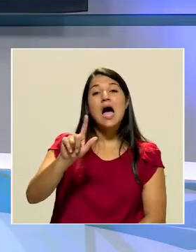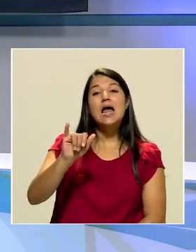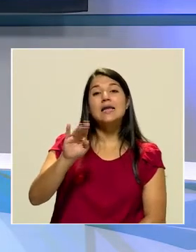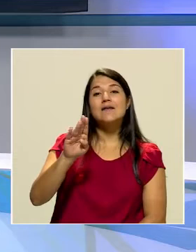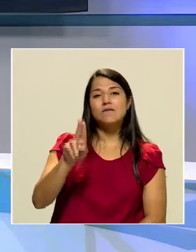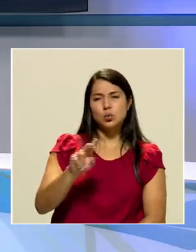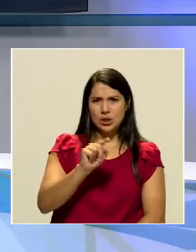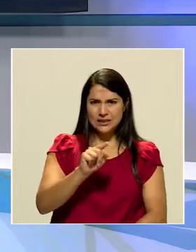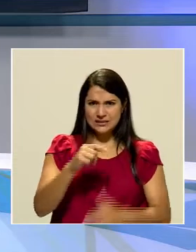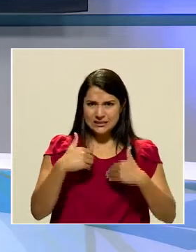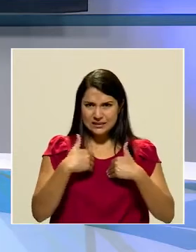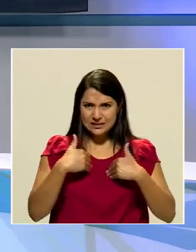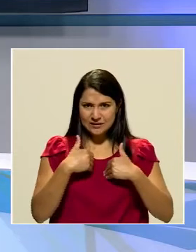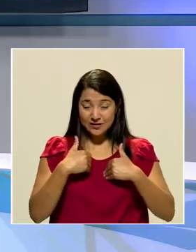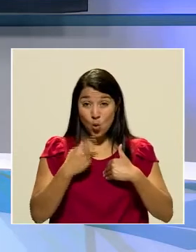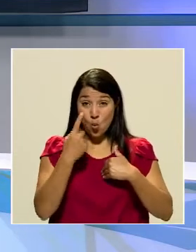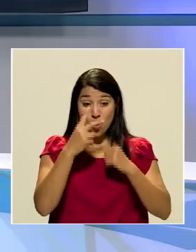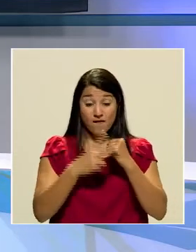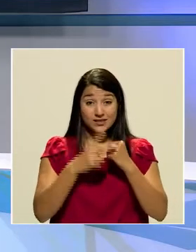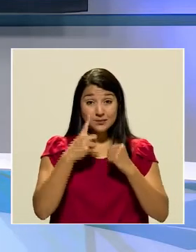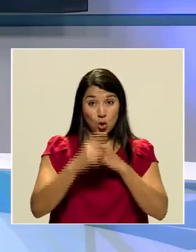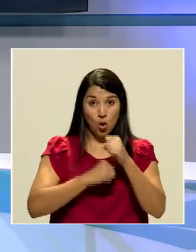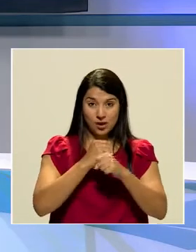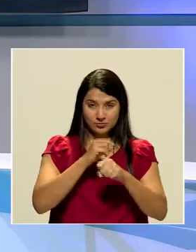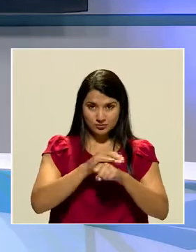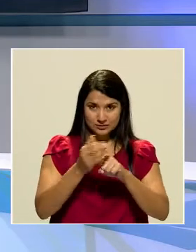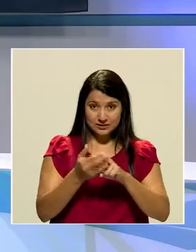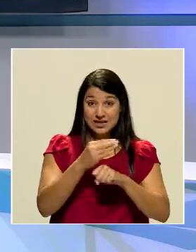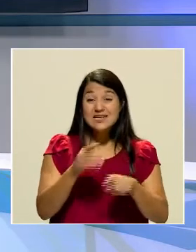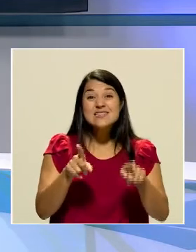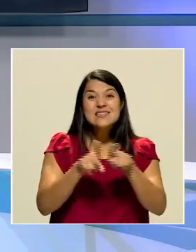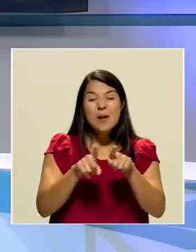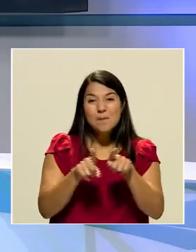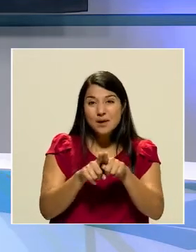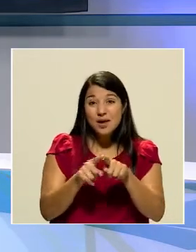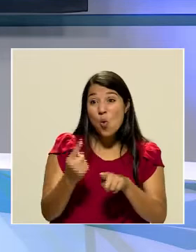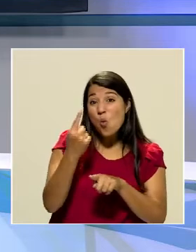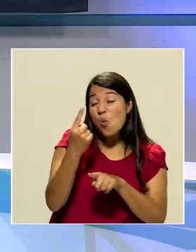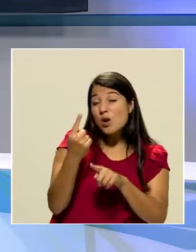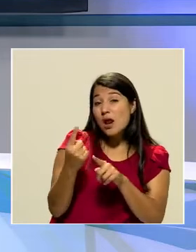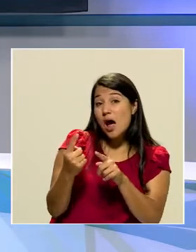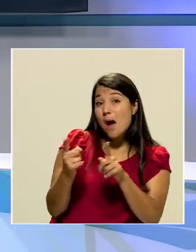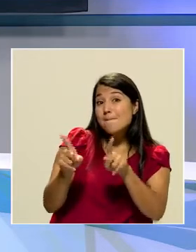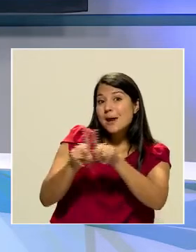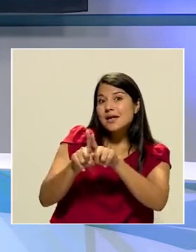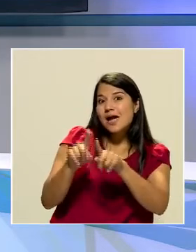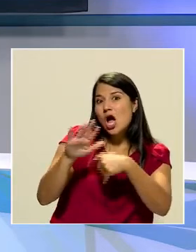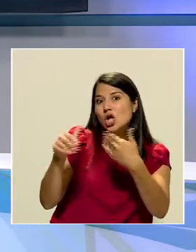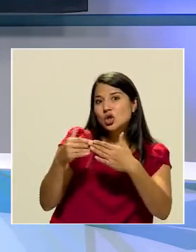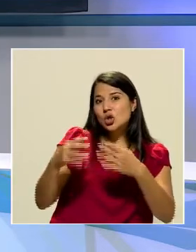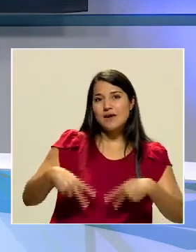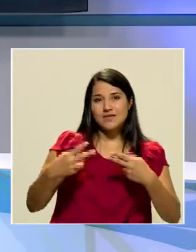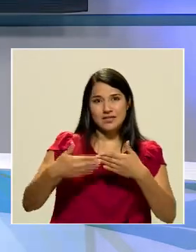se reproduce una sola vez al año y además, óigalo bien, mantiene una única pareja para toda su vida.